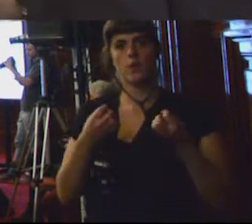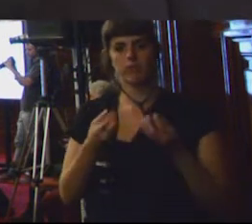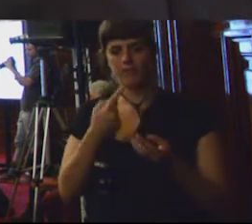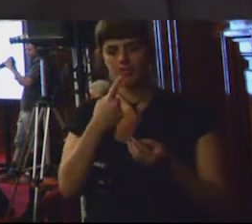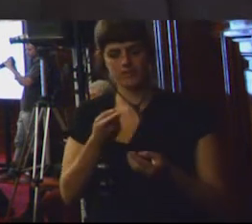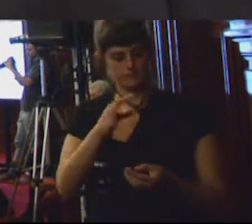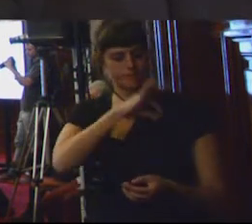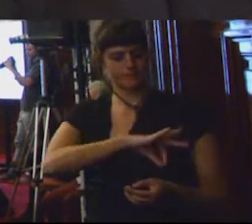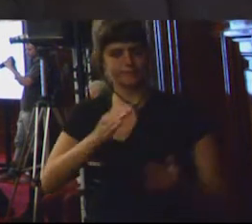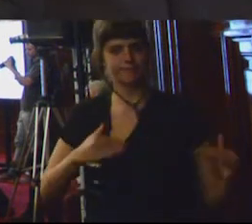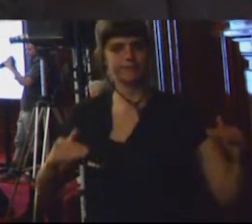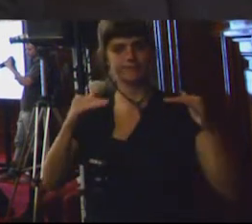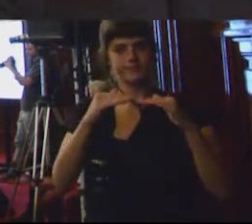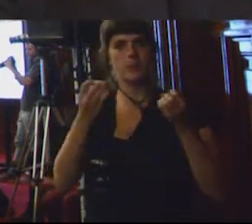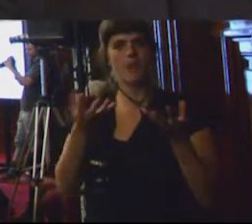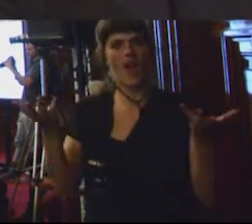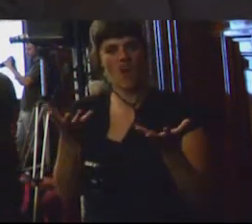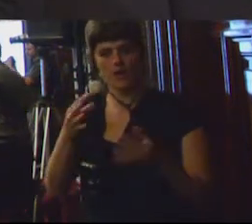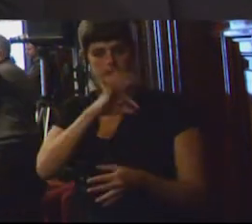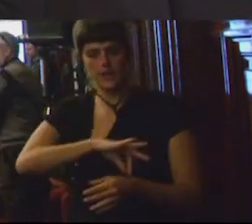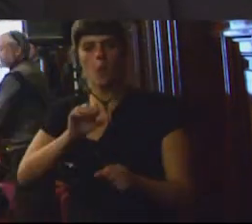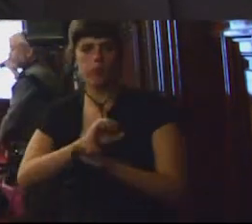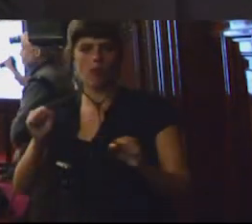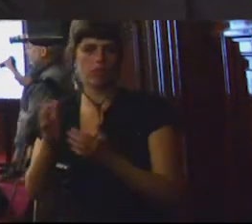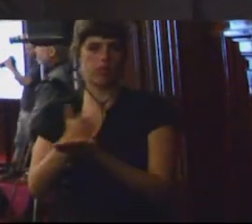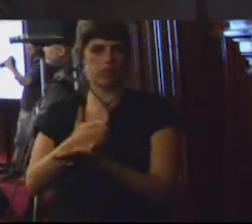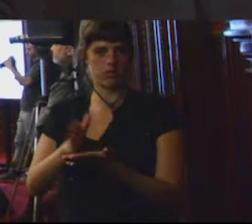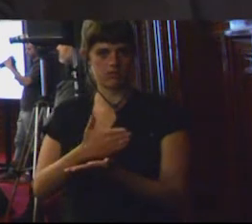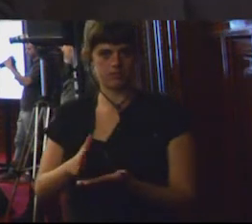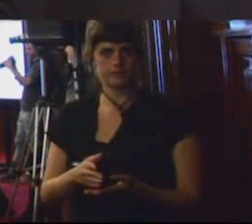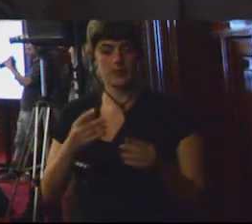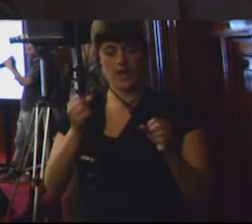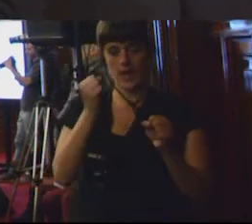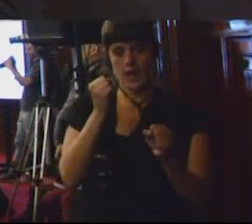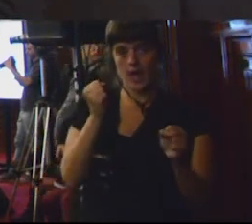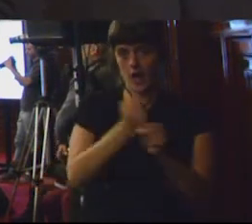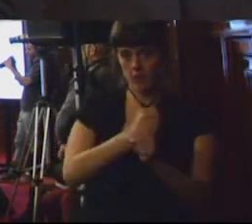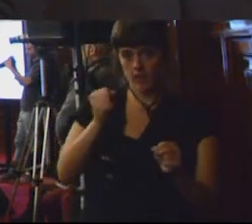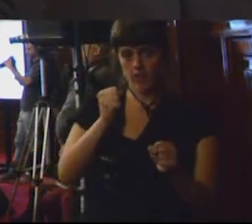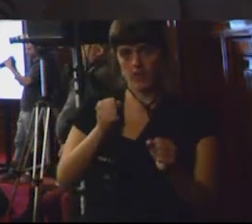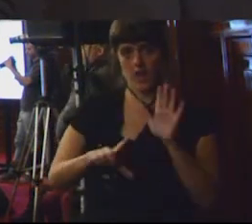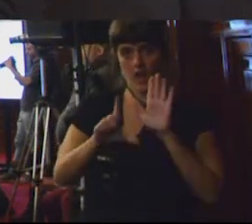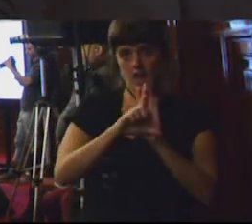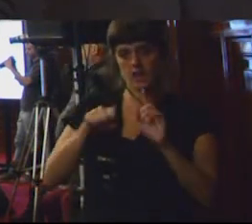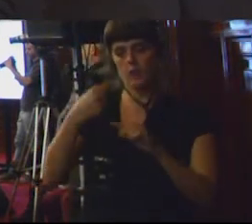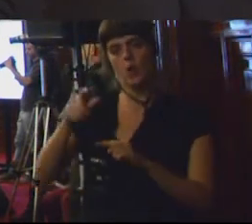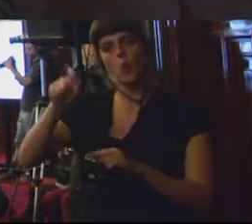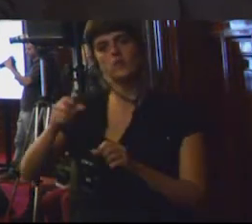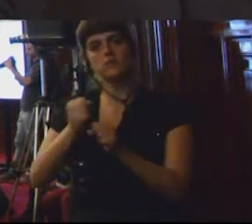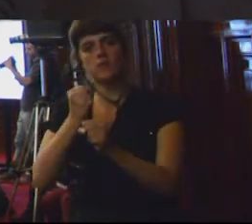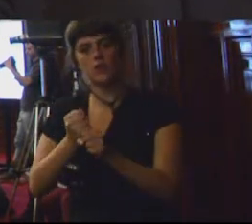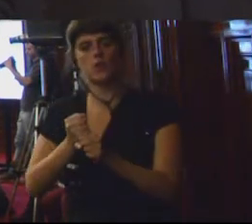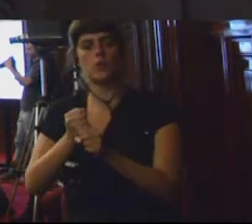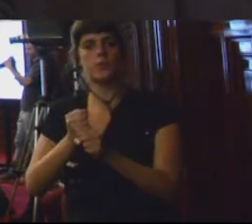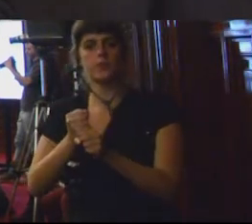una posibilidad de discriminación. Aprobada la ley, los jueces de trabajo y el Poder Judicial Laboral pasaron a